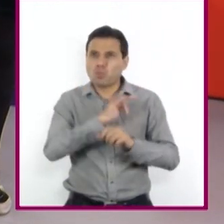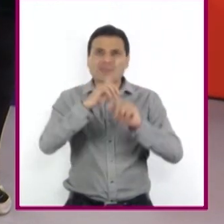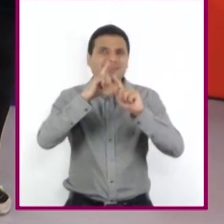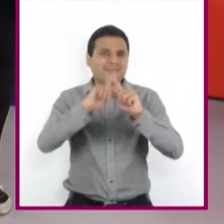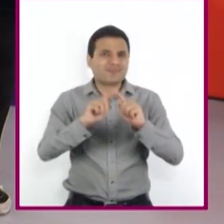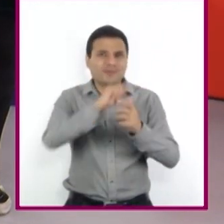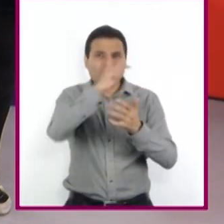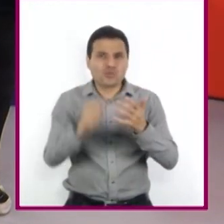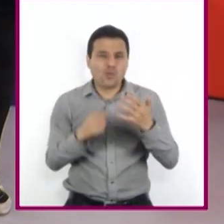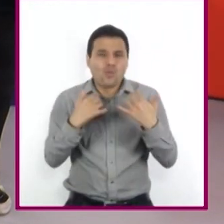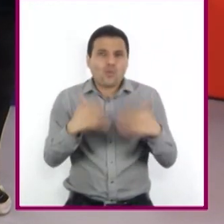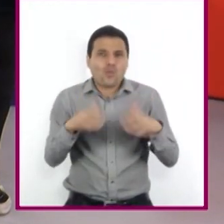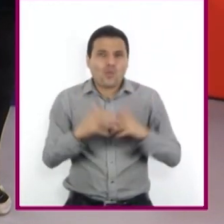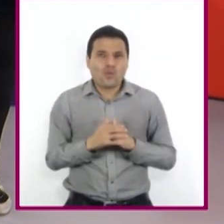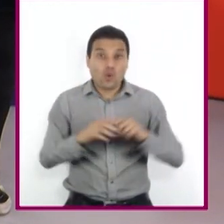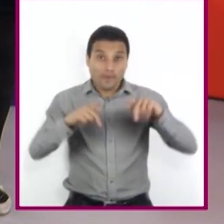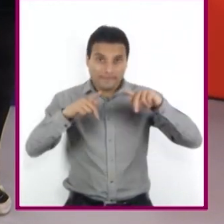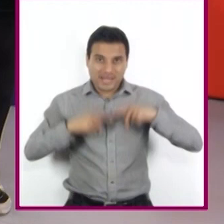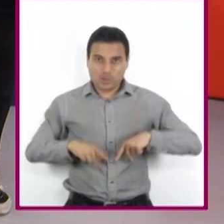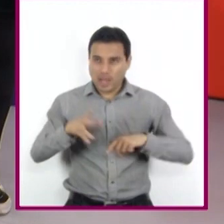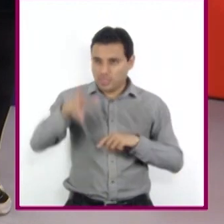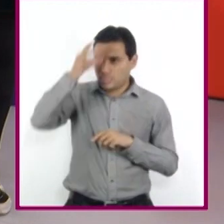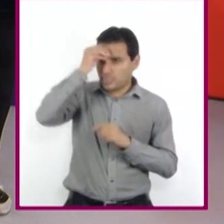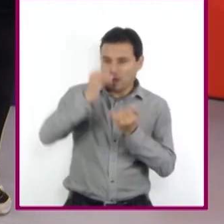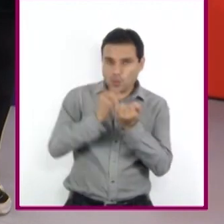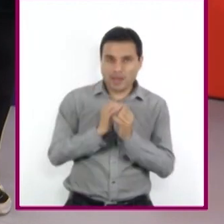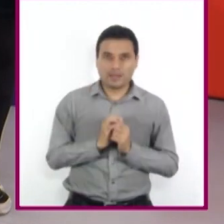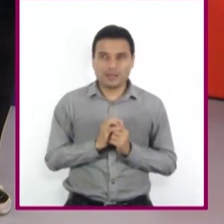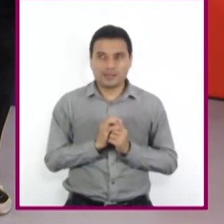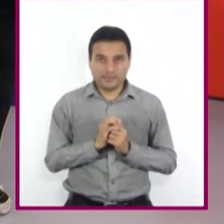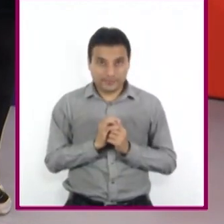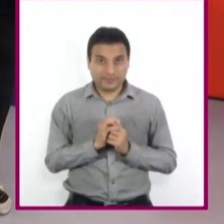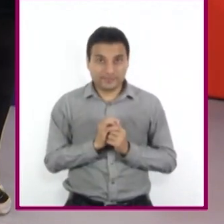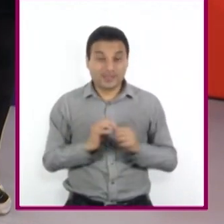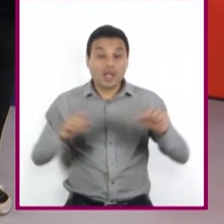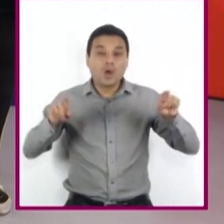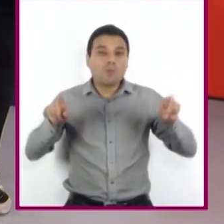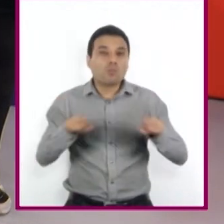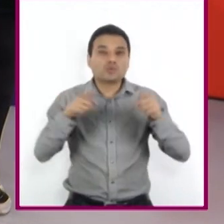hace el otro? ¿Tratar de representar los sonidos que cada quien